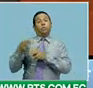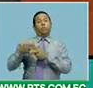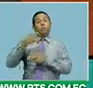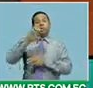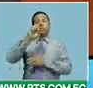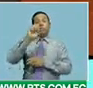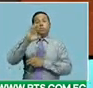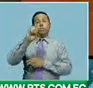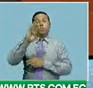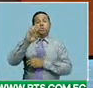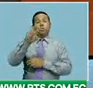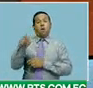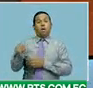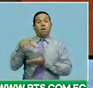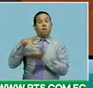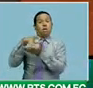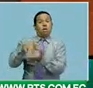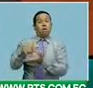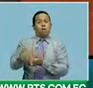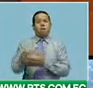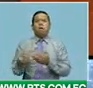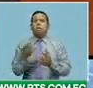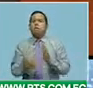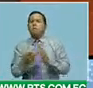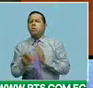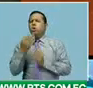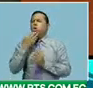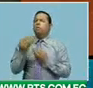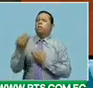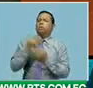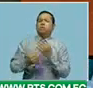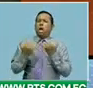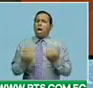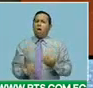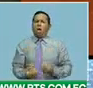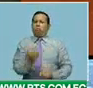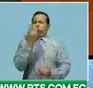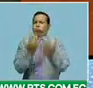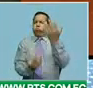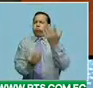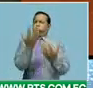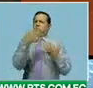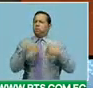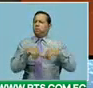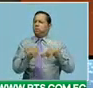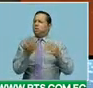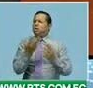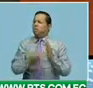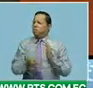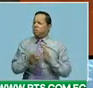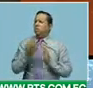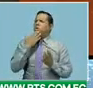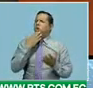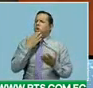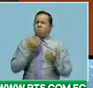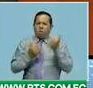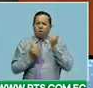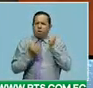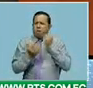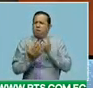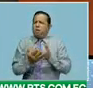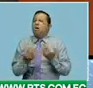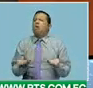se encuentra en el punto. Jorge, buenas noches. Podemos ver que las llamas no han podido ser apagadas en su totalidad hasta el momento. Pero ¿qué te han dicho